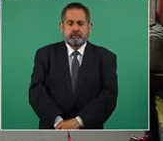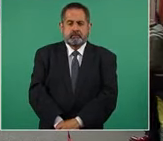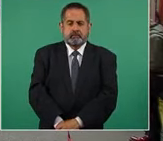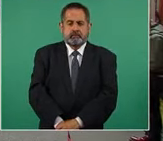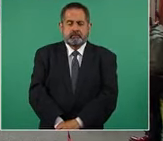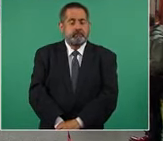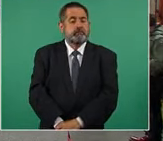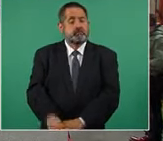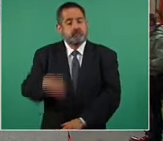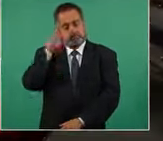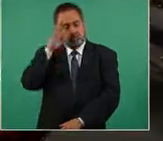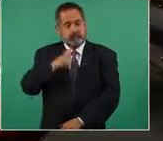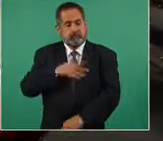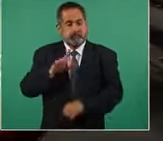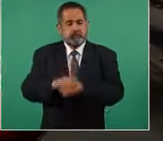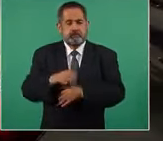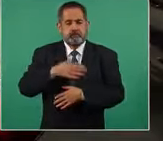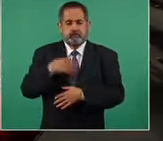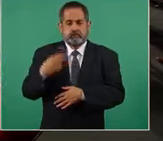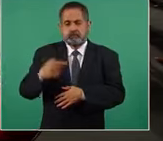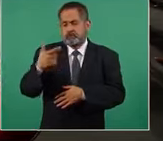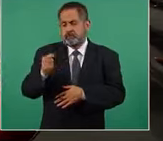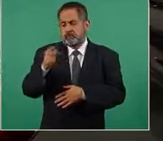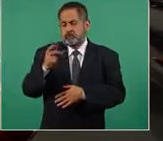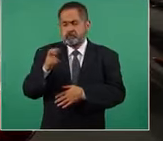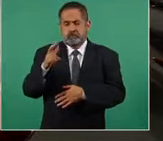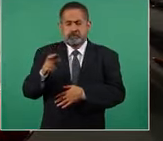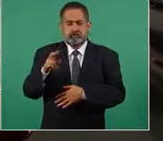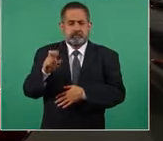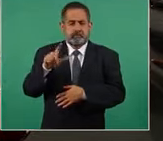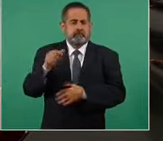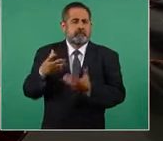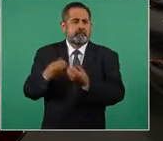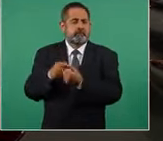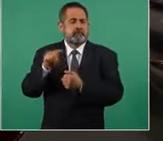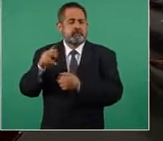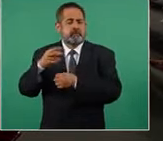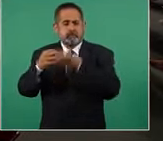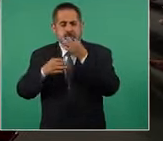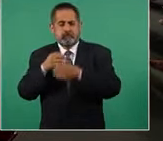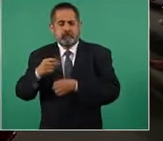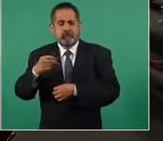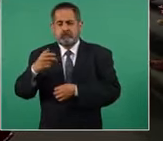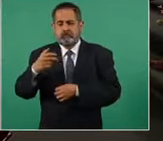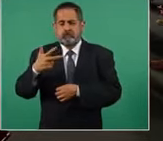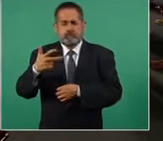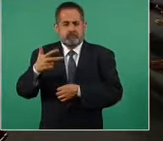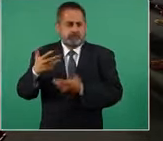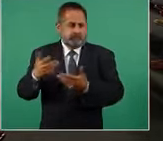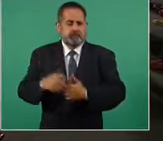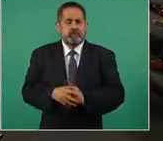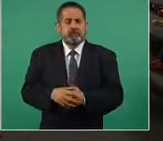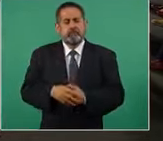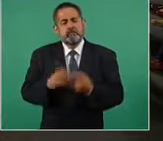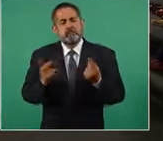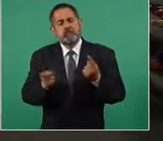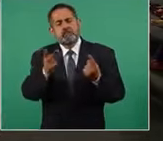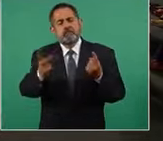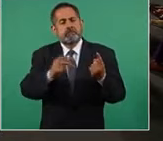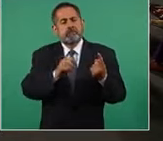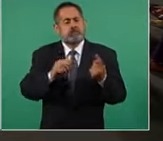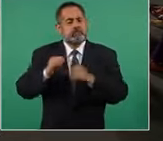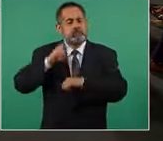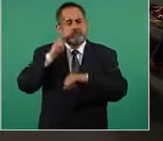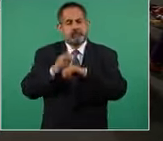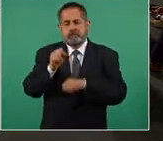Hola, buenos días, presidente. Gaspar Vela, de La Octava. Primero me gustaría preguntarle dos cosas al canciller Marcelo Ebrard. Si